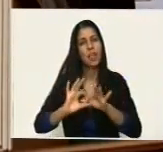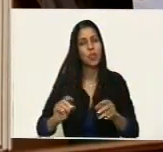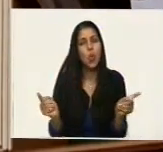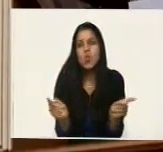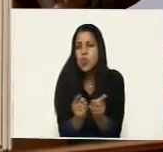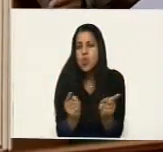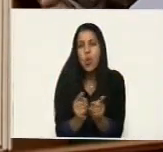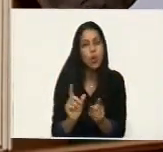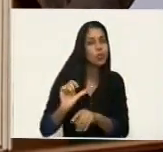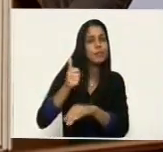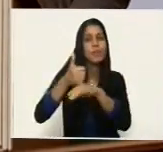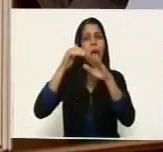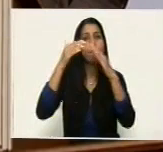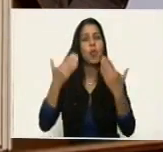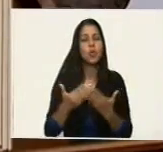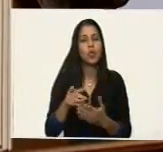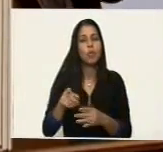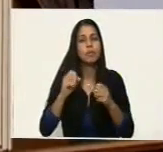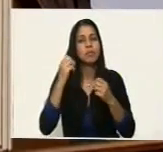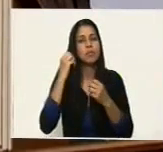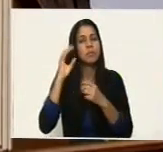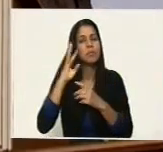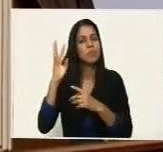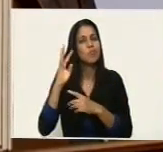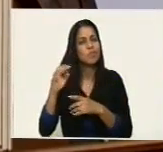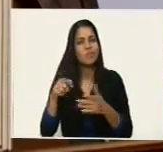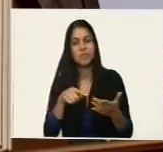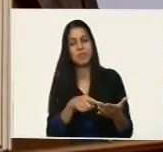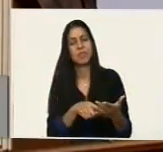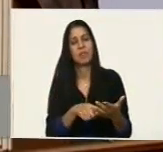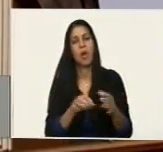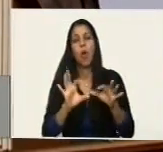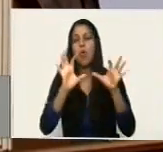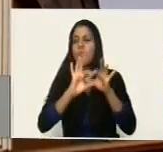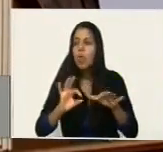que fue Augusto Monterroso, y el cuento dice: